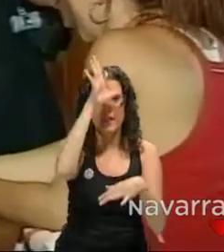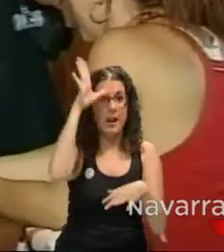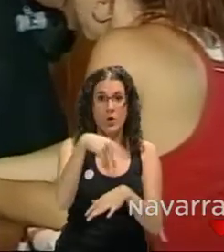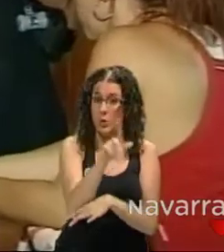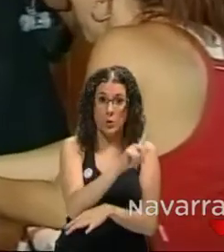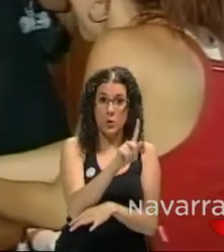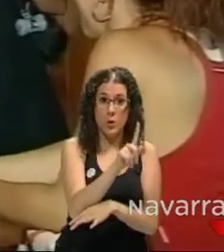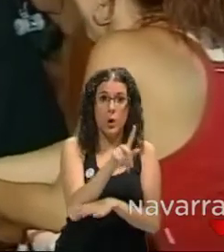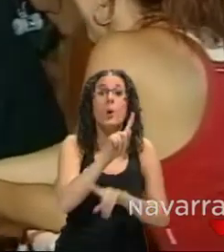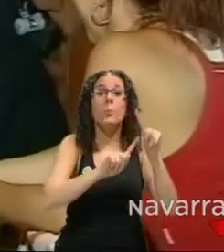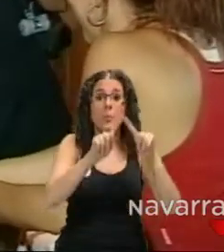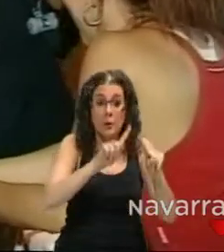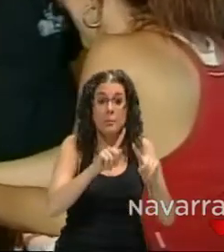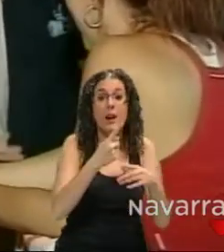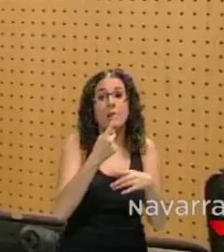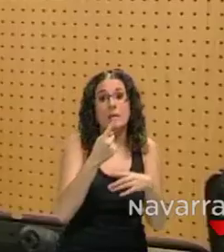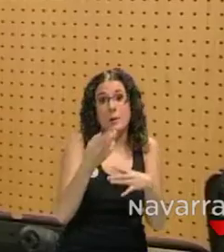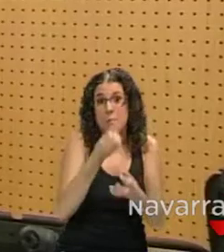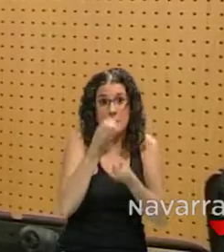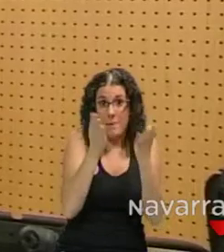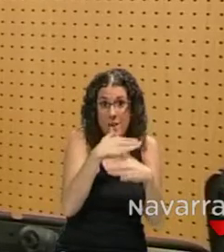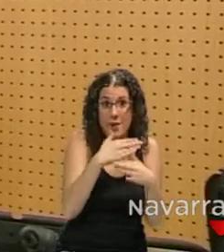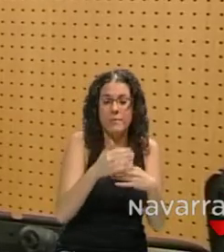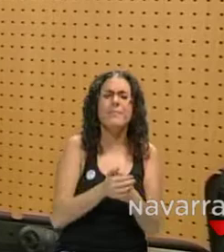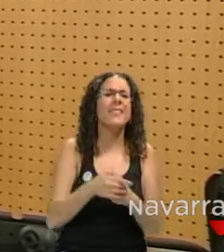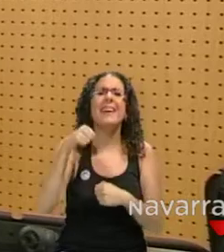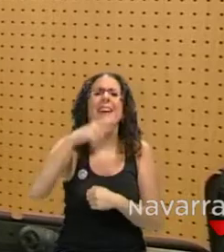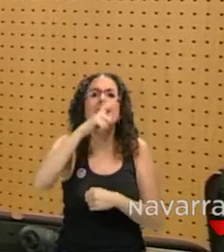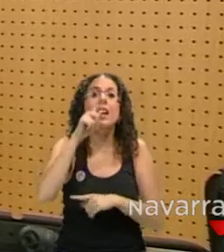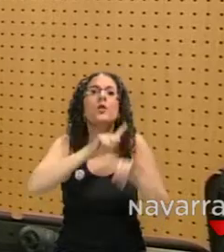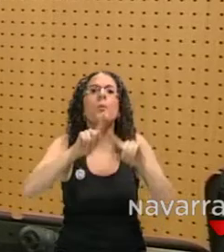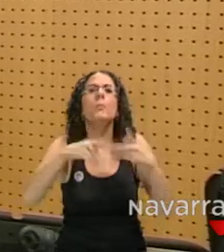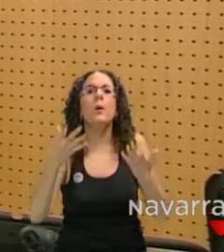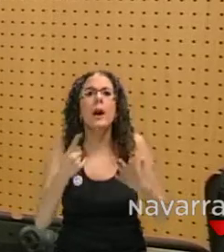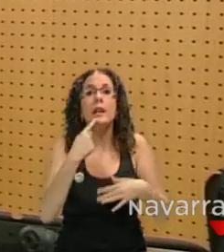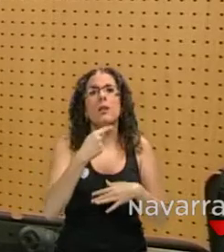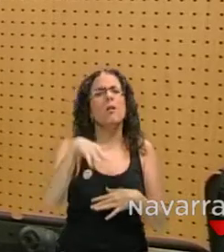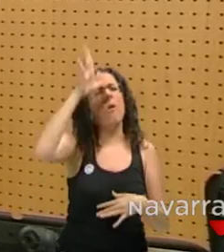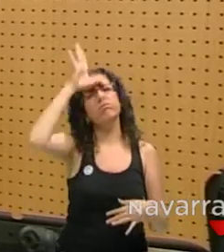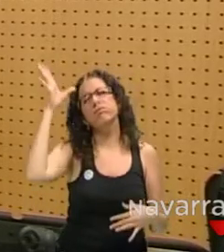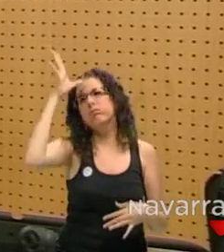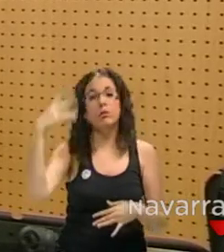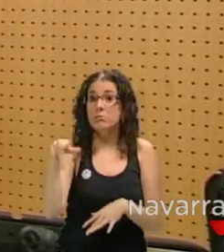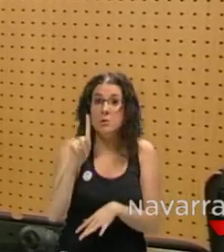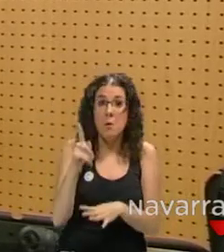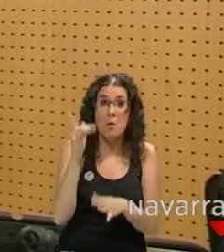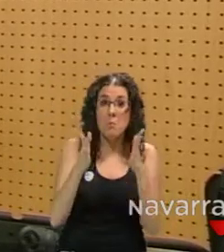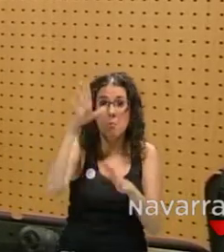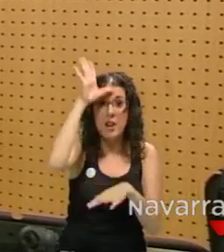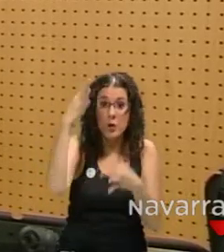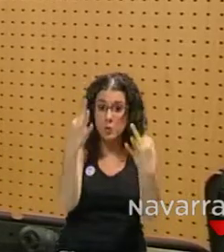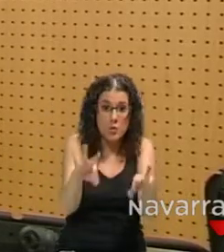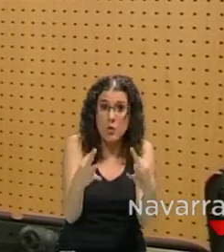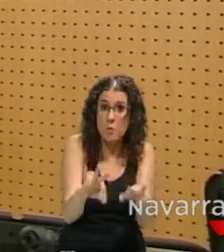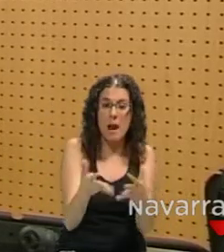cálida. ¿Qué pasa este año? Que todo el mundo, estamos hablando de mucho calor, está viendo un verano relativamente normal, pero lo que es muy importante para que no